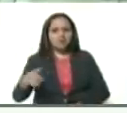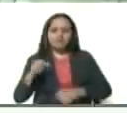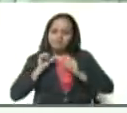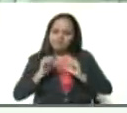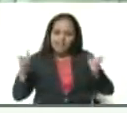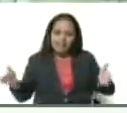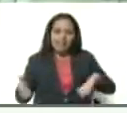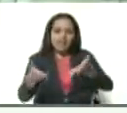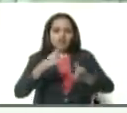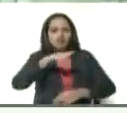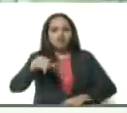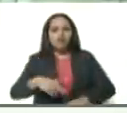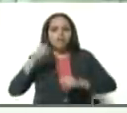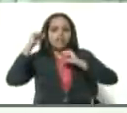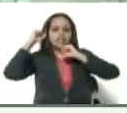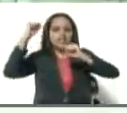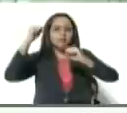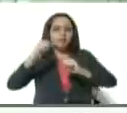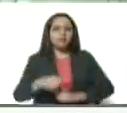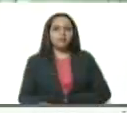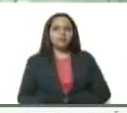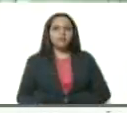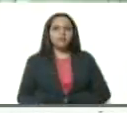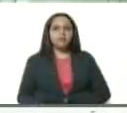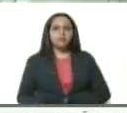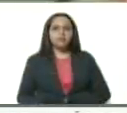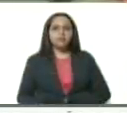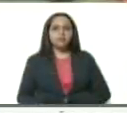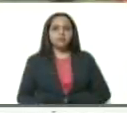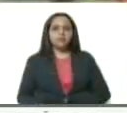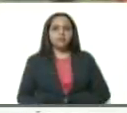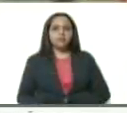Nosotros venceremos. Adelante.